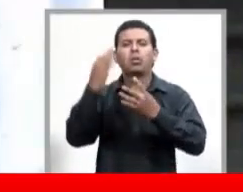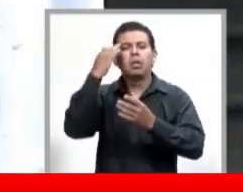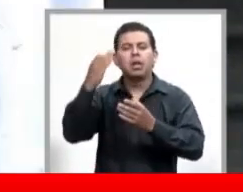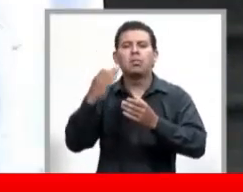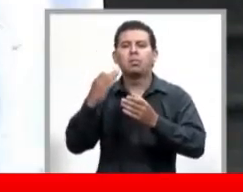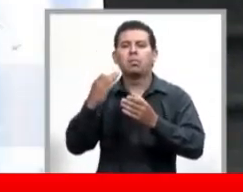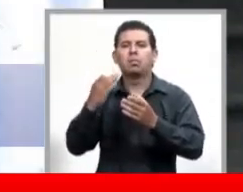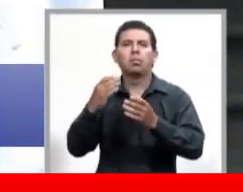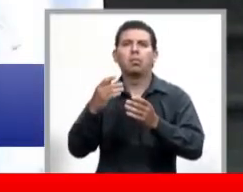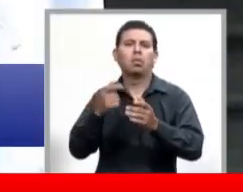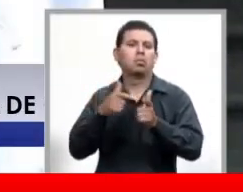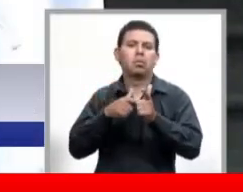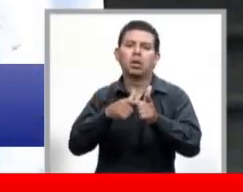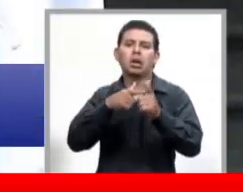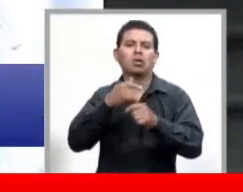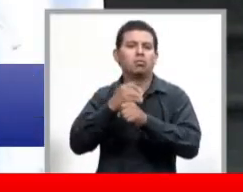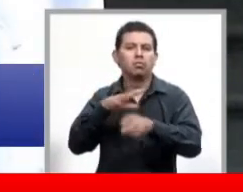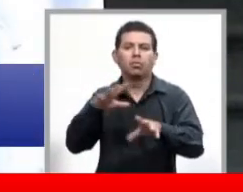Mira,